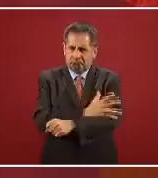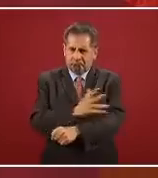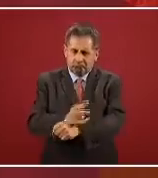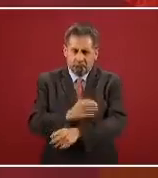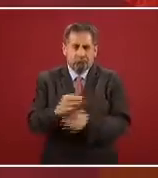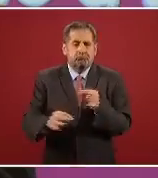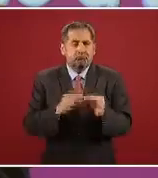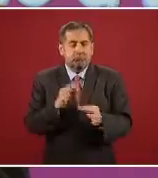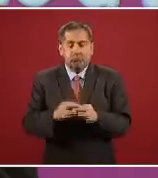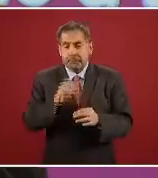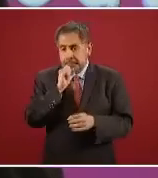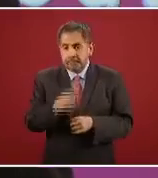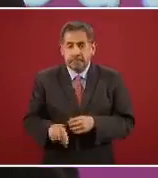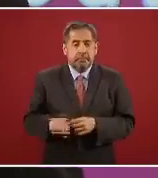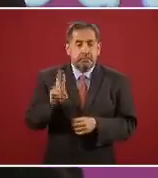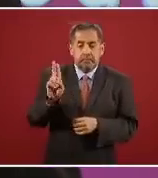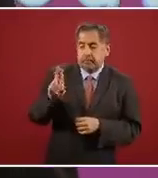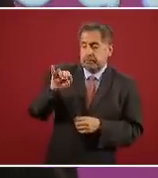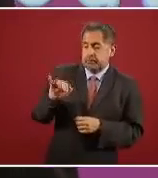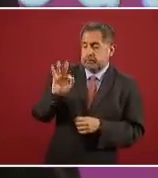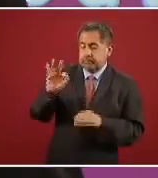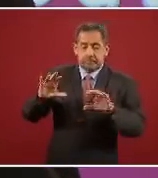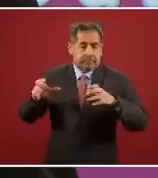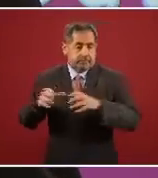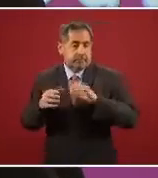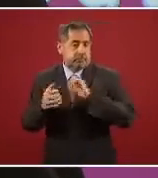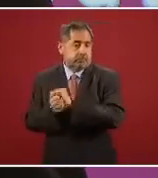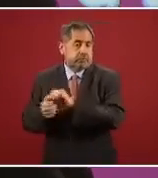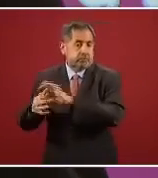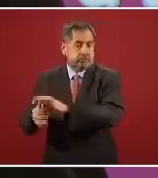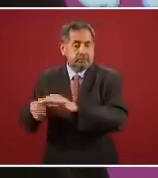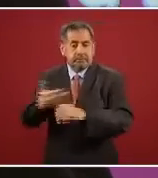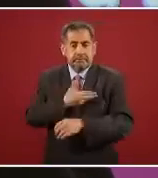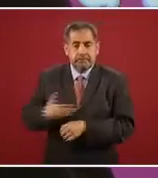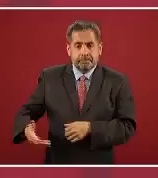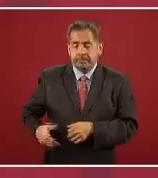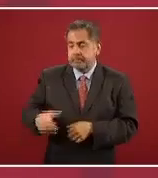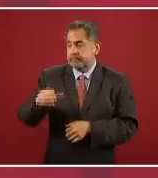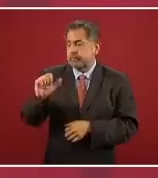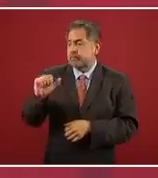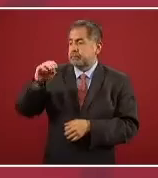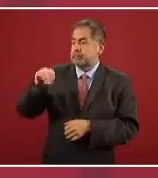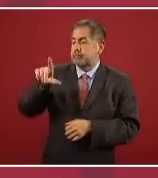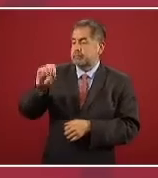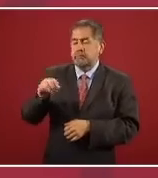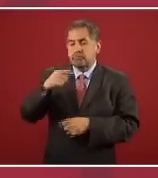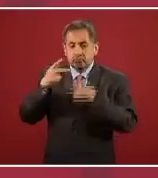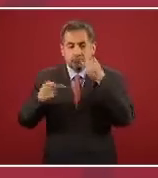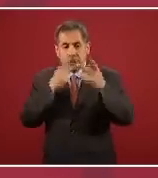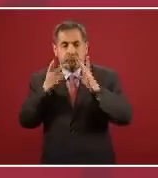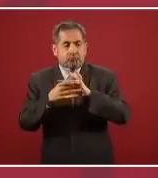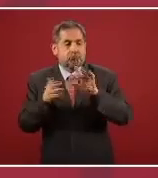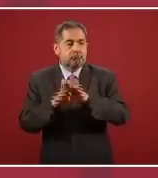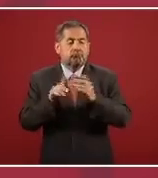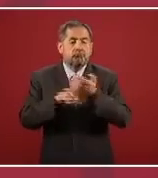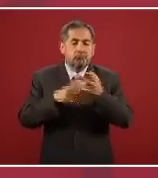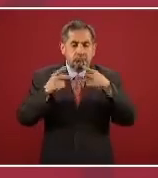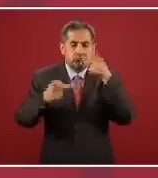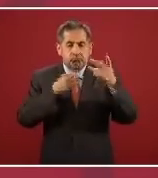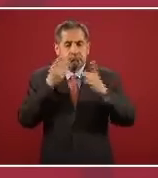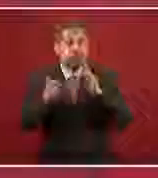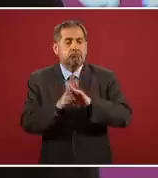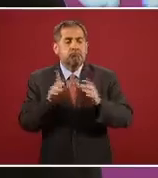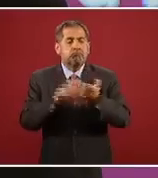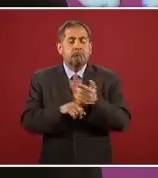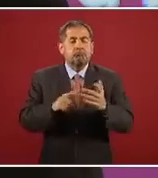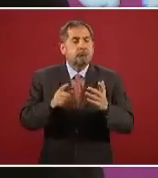Financiera, enmarcada en la política del presidente López Obrador, es seguir este parámetro para poner la